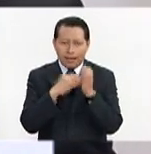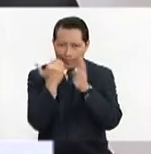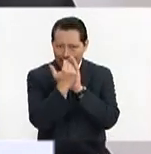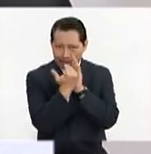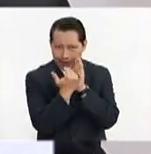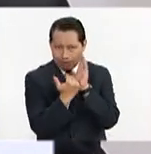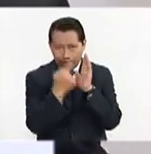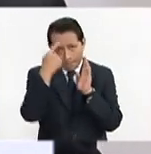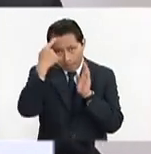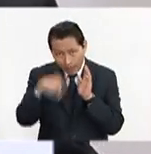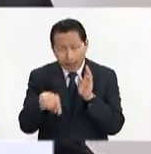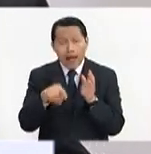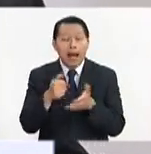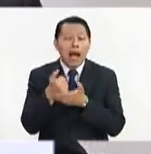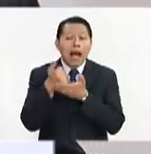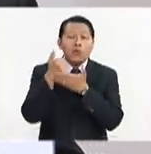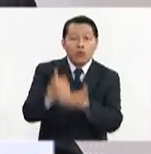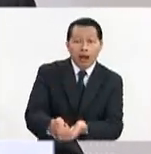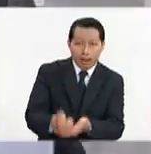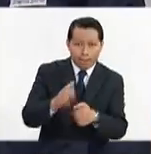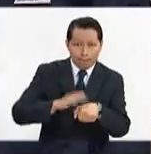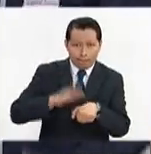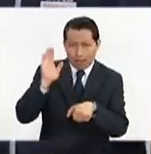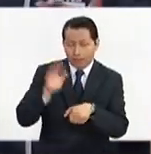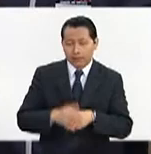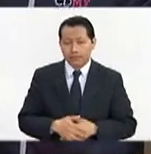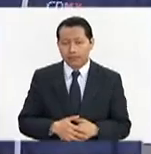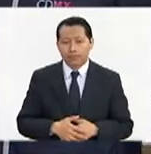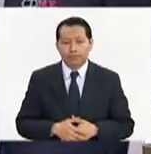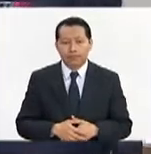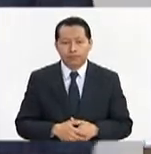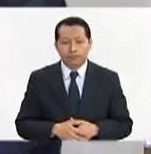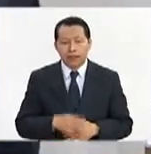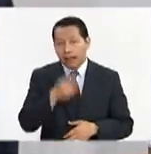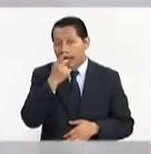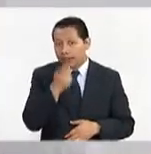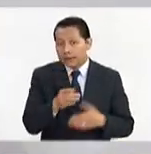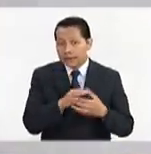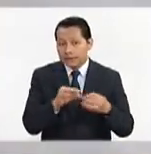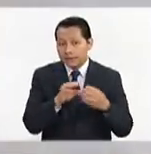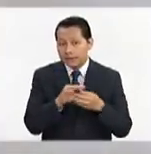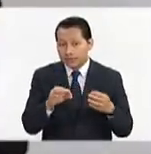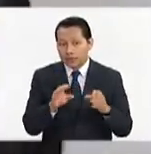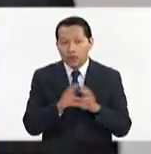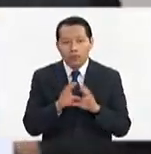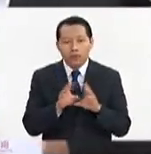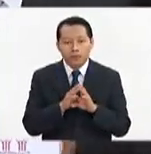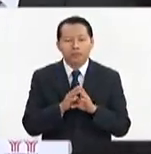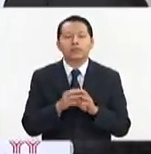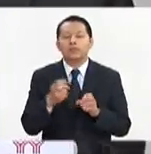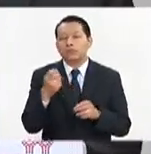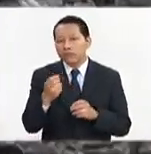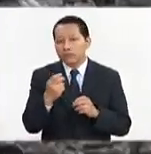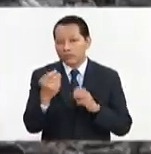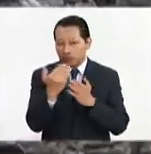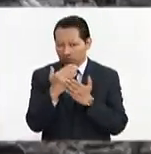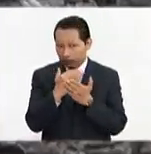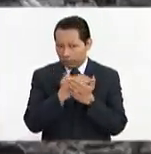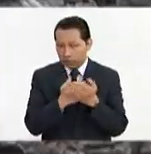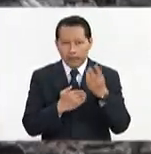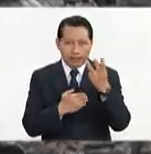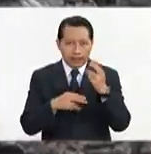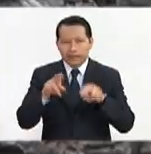para ayudar más al que más lo necesita. Dijo que entre otras acciones, la medida constará de